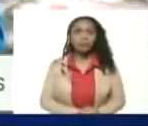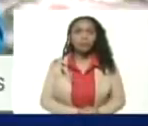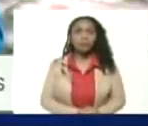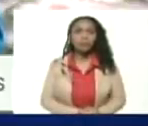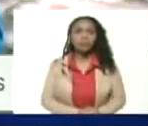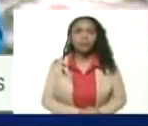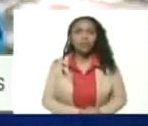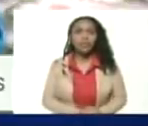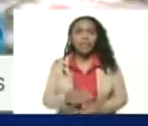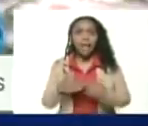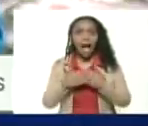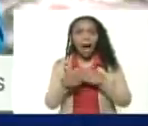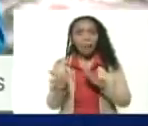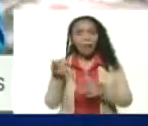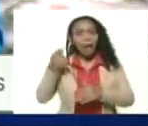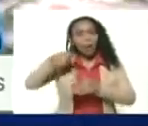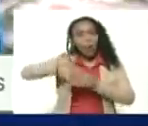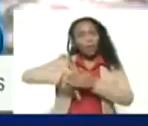y abrir su cuenta,